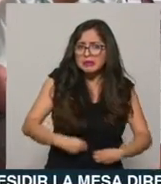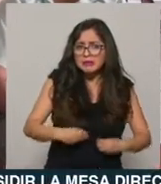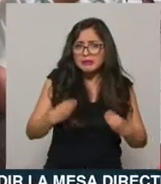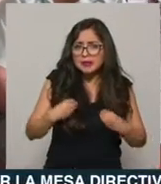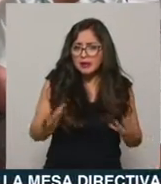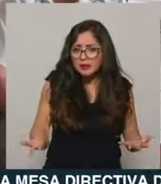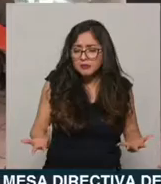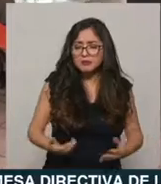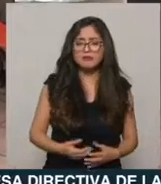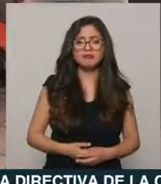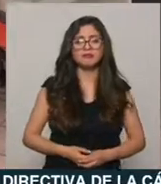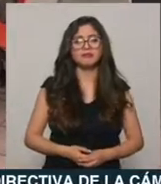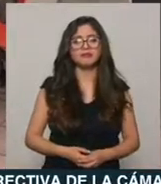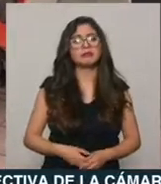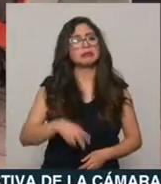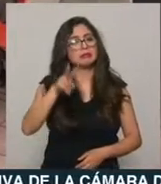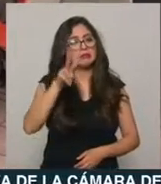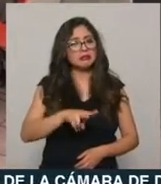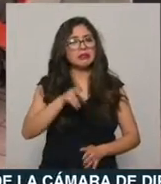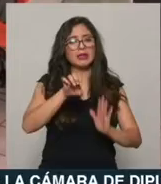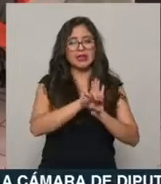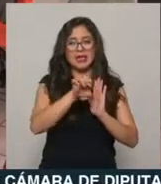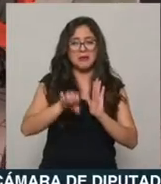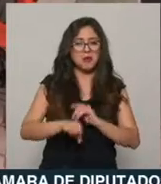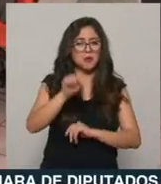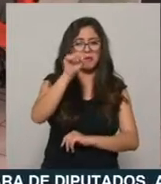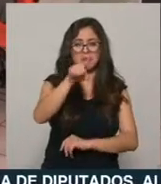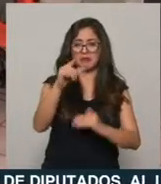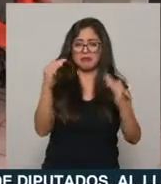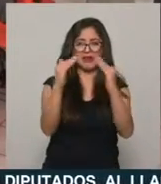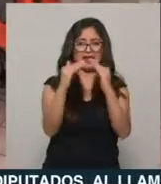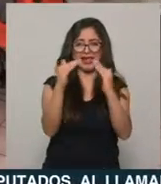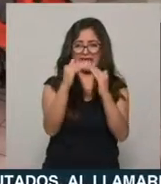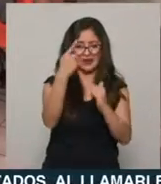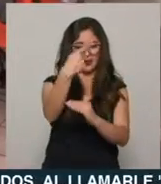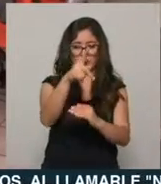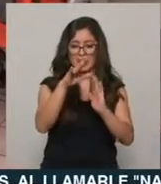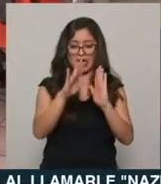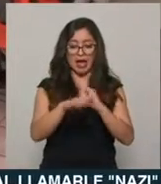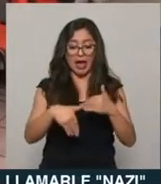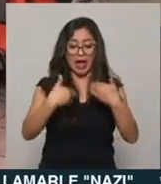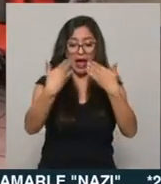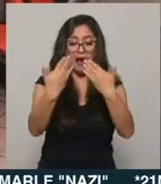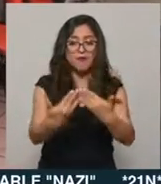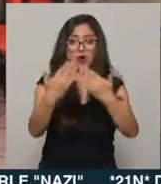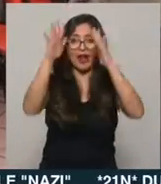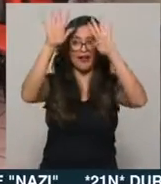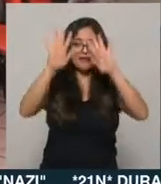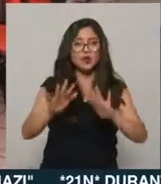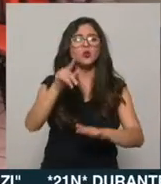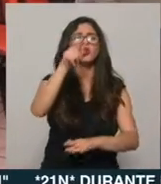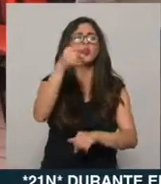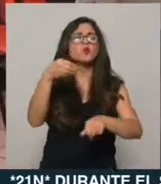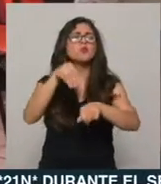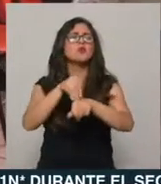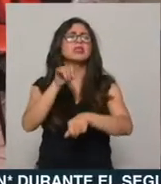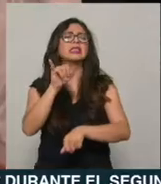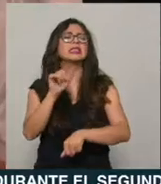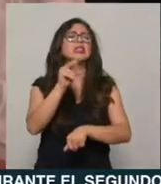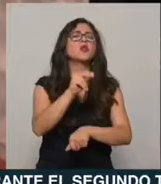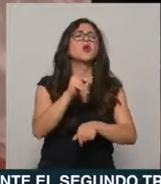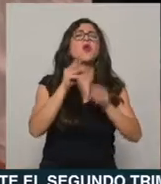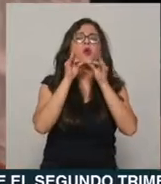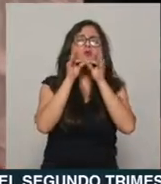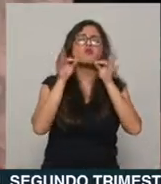pensando mucho en el ejemplo de la fachada de tu casa. ¿Qué pondrías en la ventana de tu casa? Y eso te permitiría pensar si lo puedes publicar.